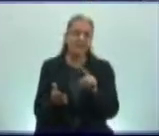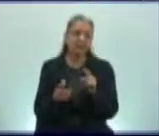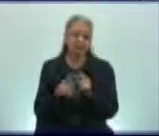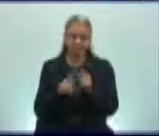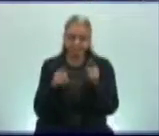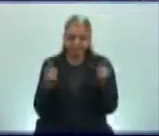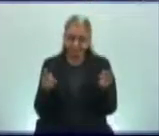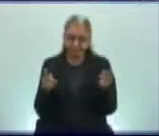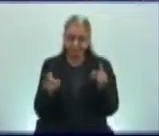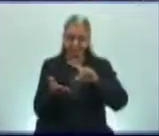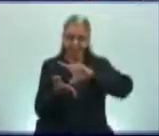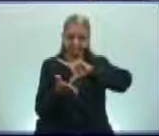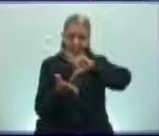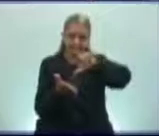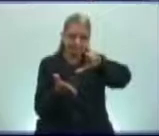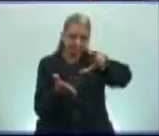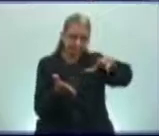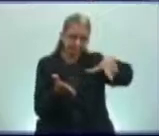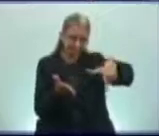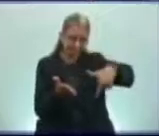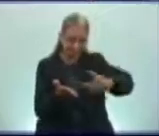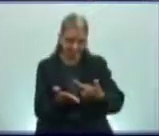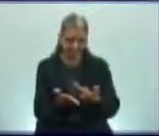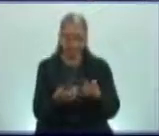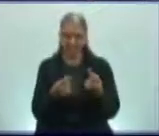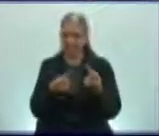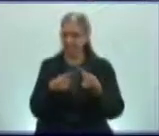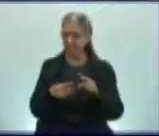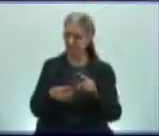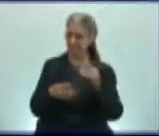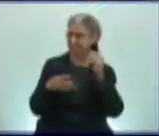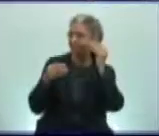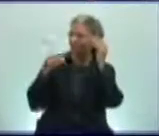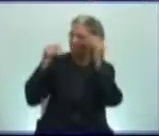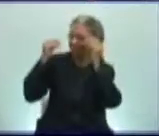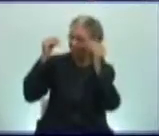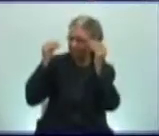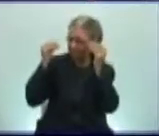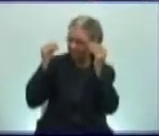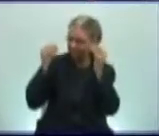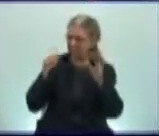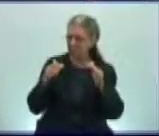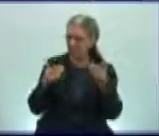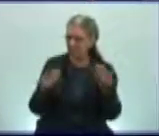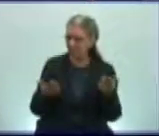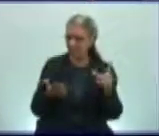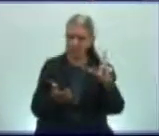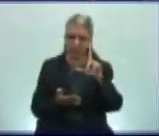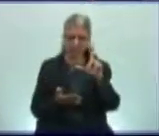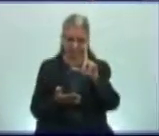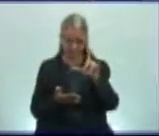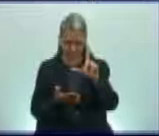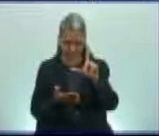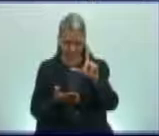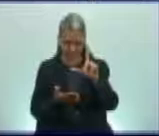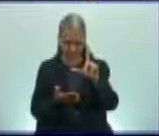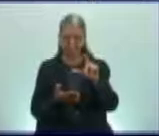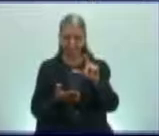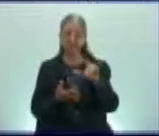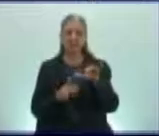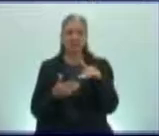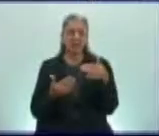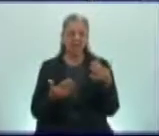mayor. Pero si lo analizamos analíticamente, tenemos que la longitud la calculamos por la